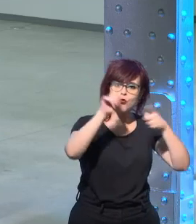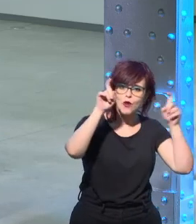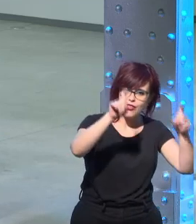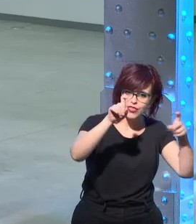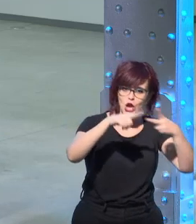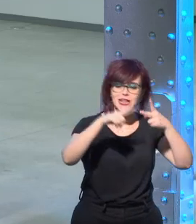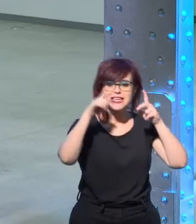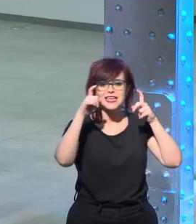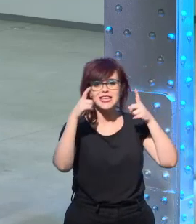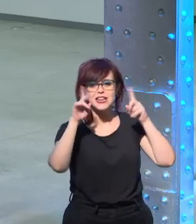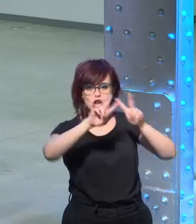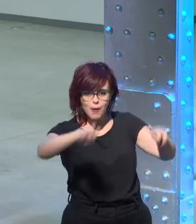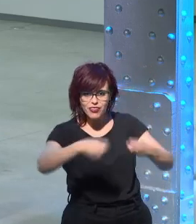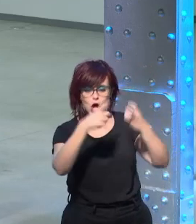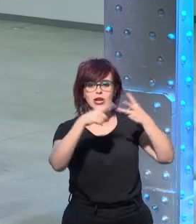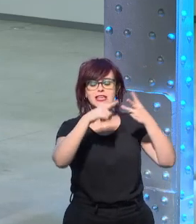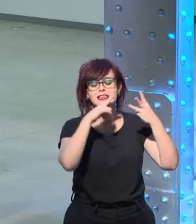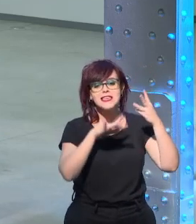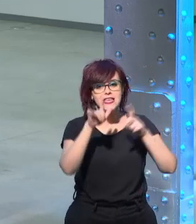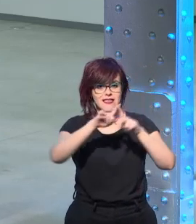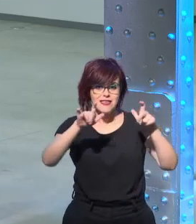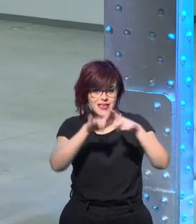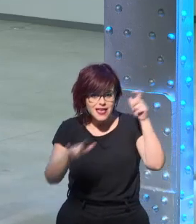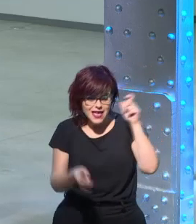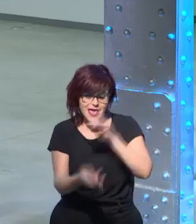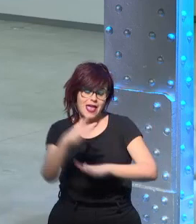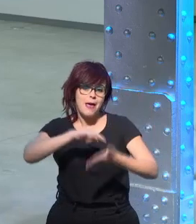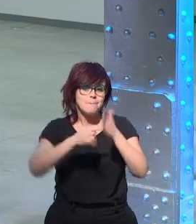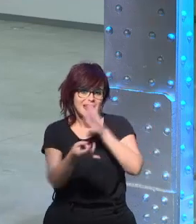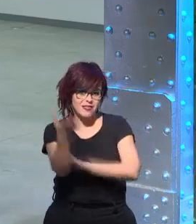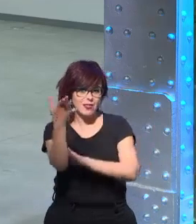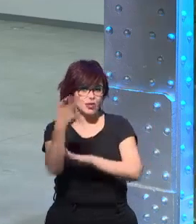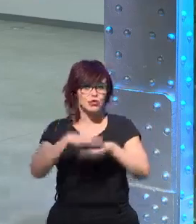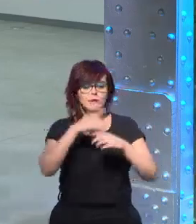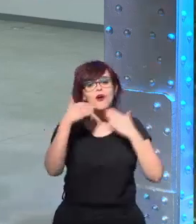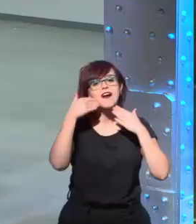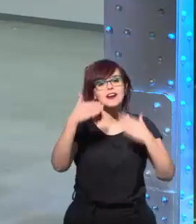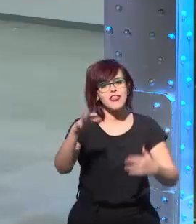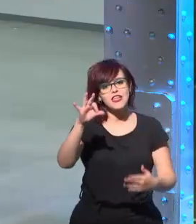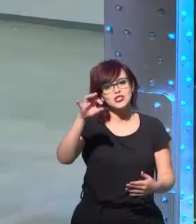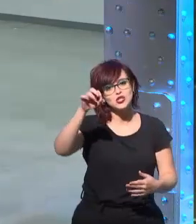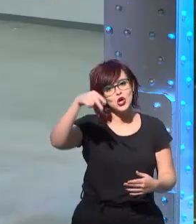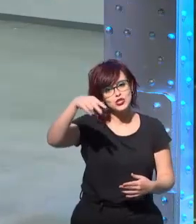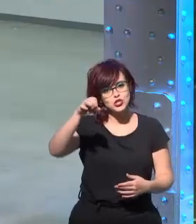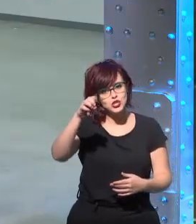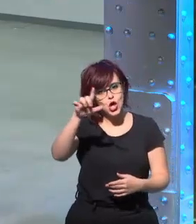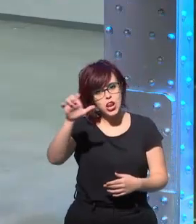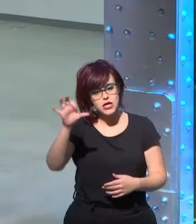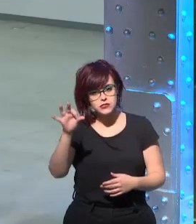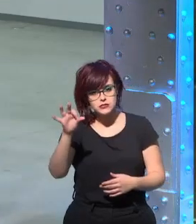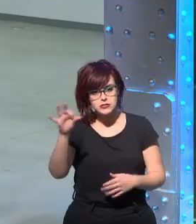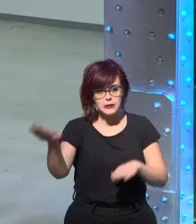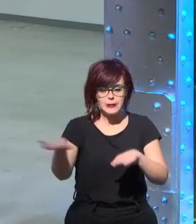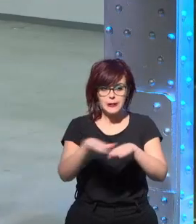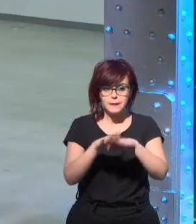educación, innovación y emprendimiento. Julio, cuando quieras. Muchas gracias, Sonsoles, y la verdad es que has hecho un... Tengo